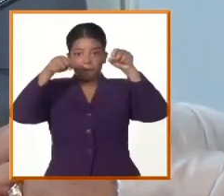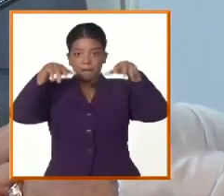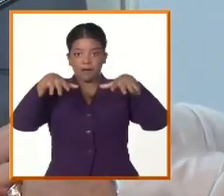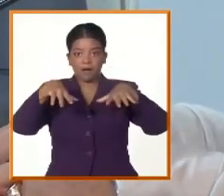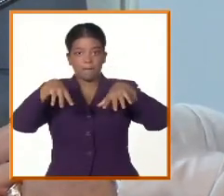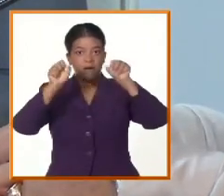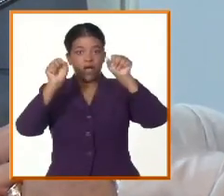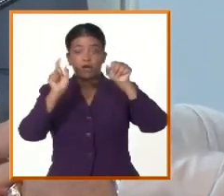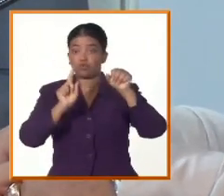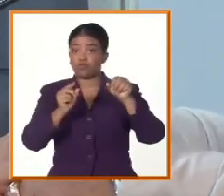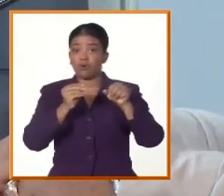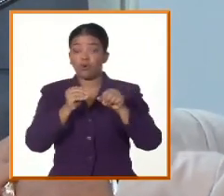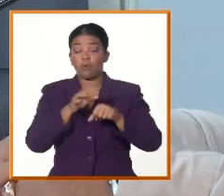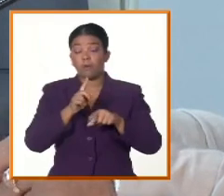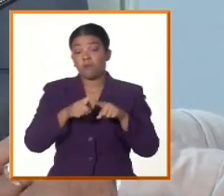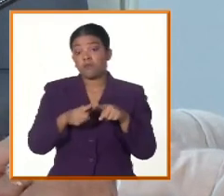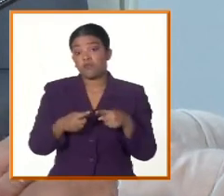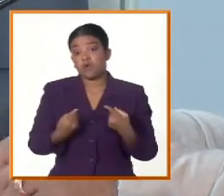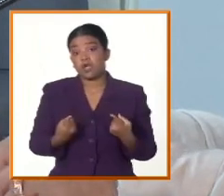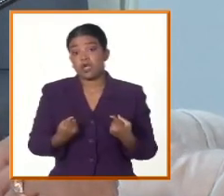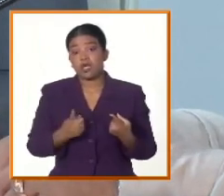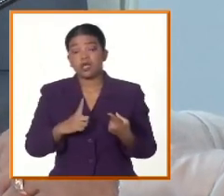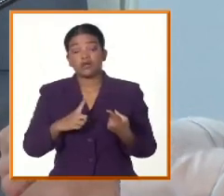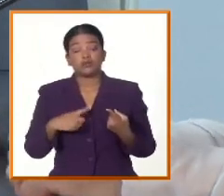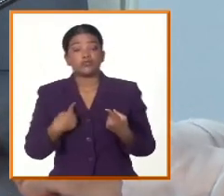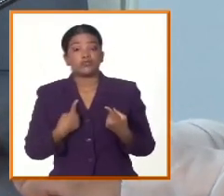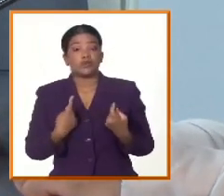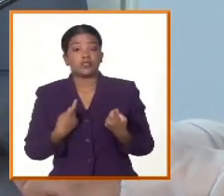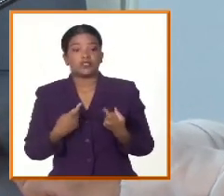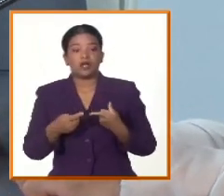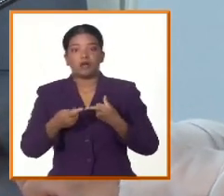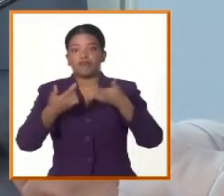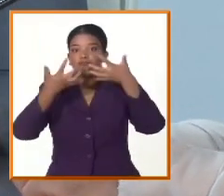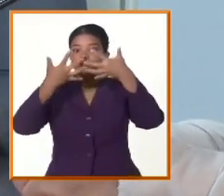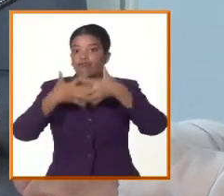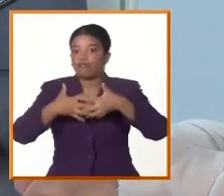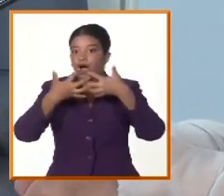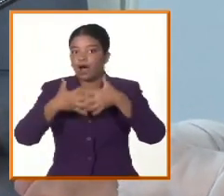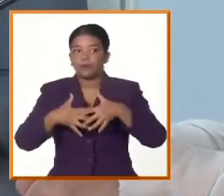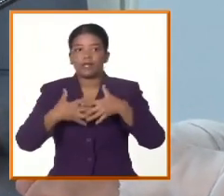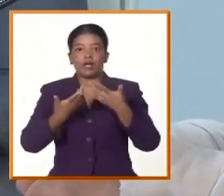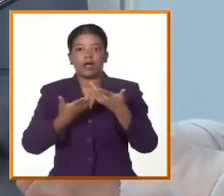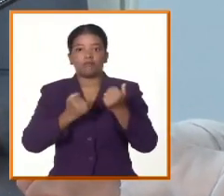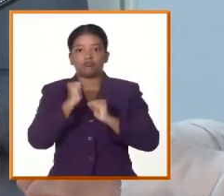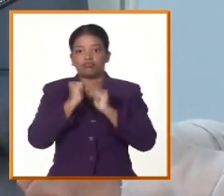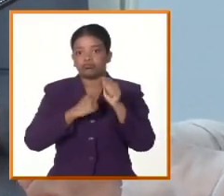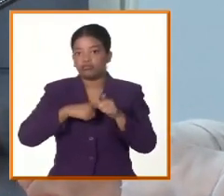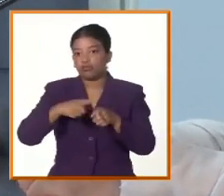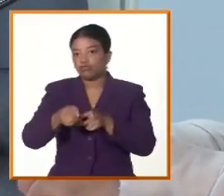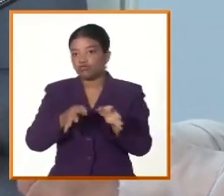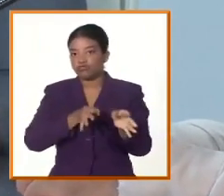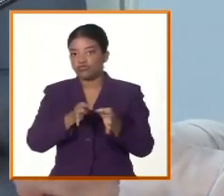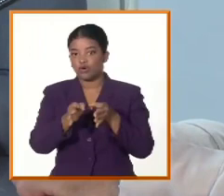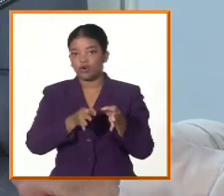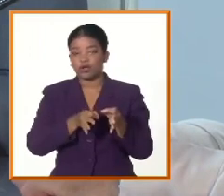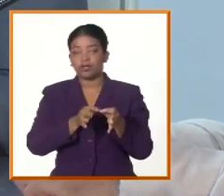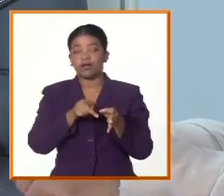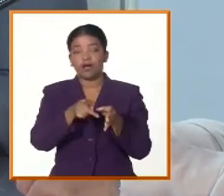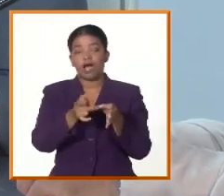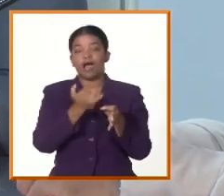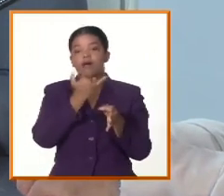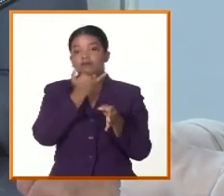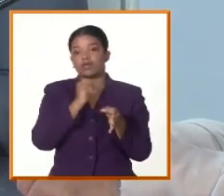que nos da el gobierno cubano que nos da el país con la disponibilidad de combustible En algunos momentos algunas actividades nuestras han tenido afectaciones para disponer de combustible y eso ha afectado